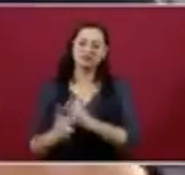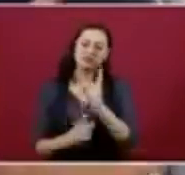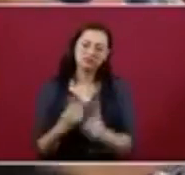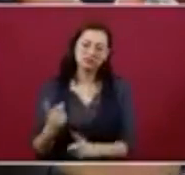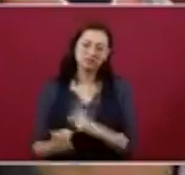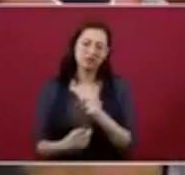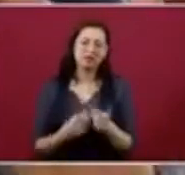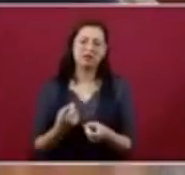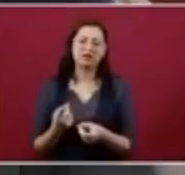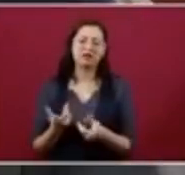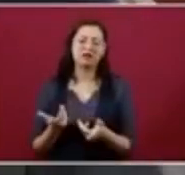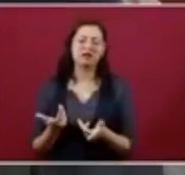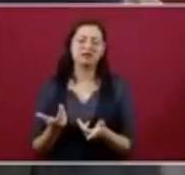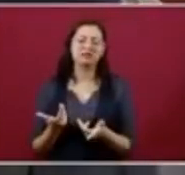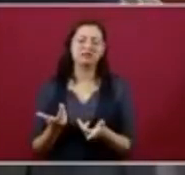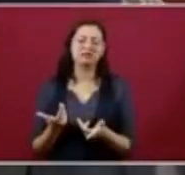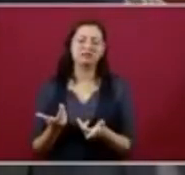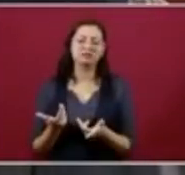organizaciones